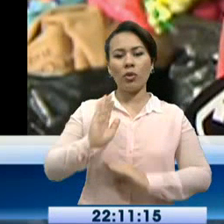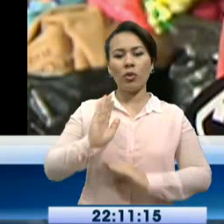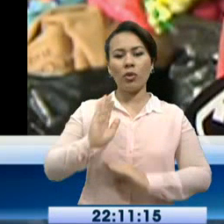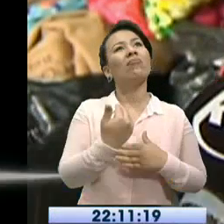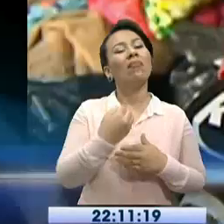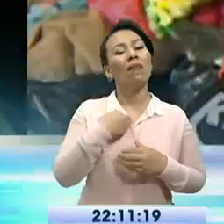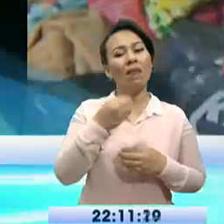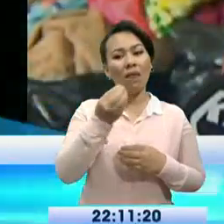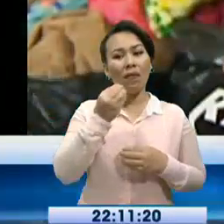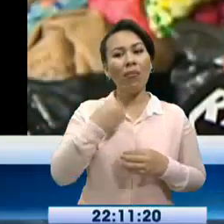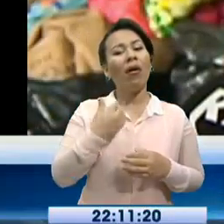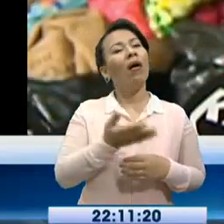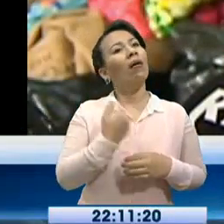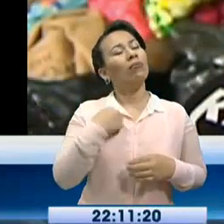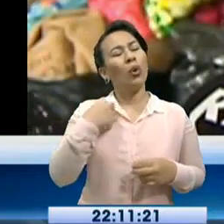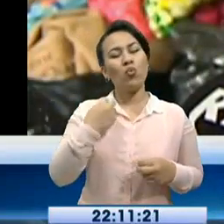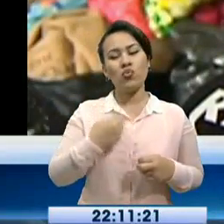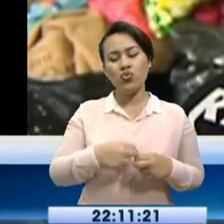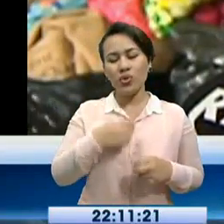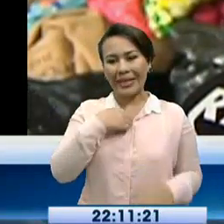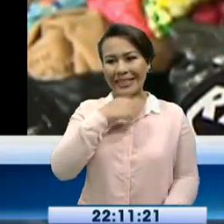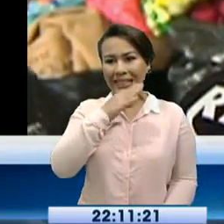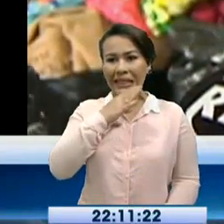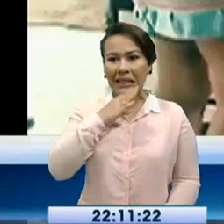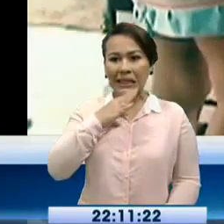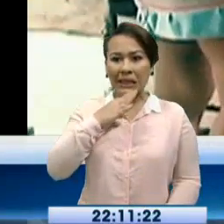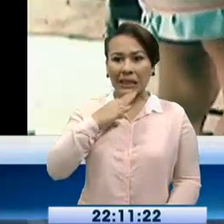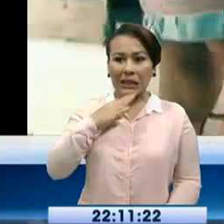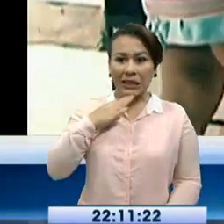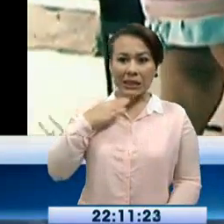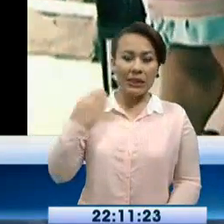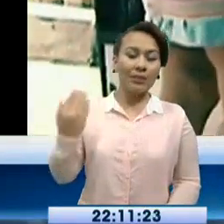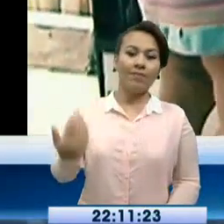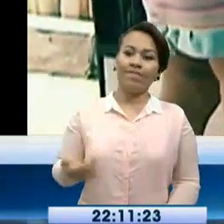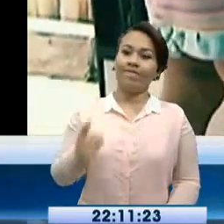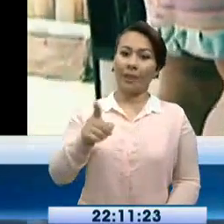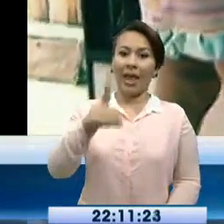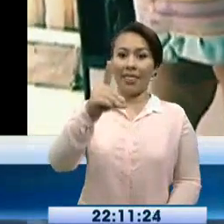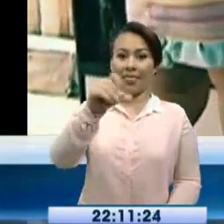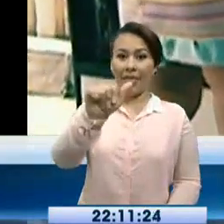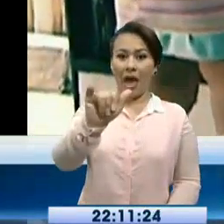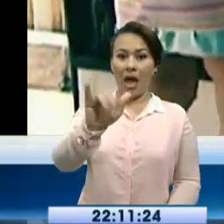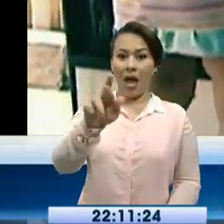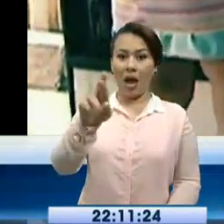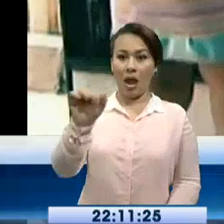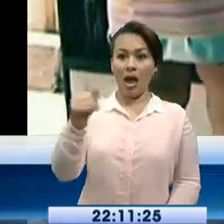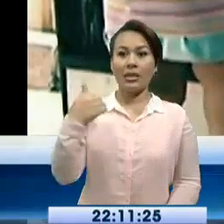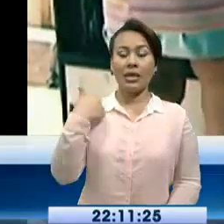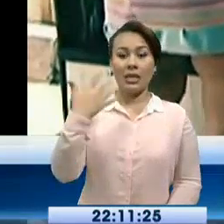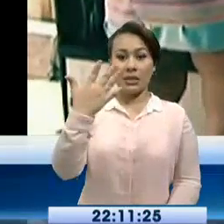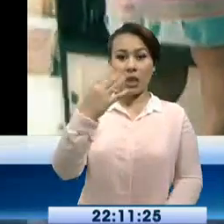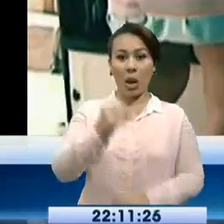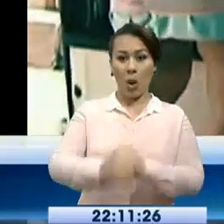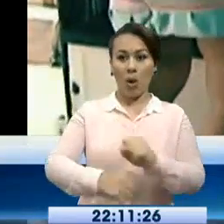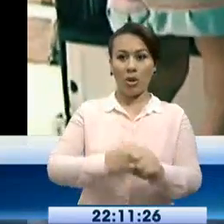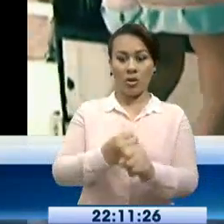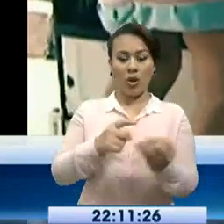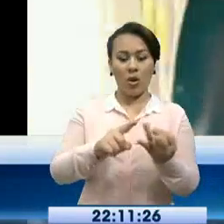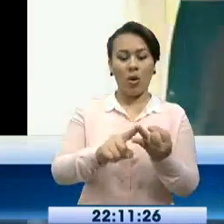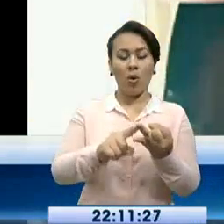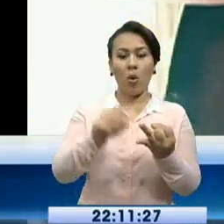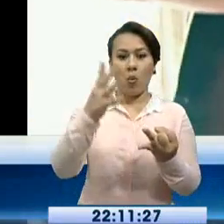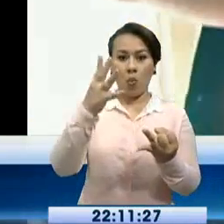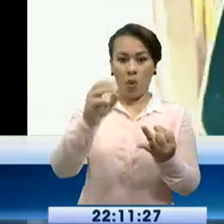tener que dar entonces de oro para uno como padre es duro verdad tiene cinco años deivid 4 val heridos